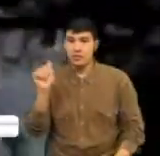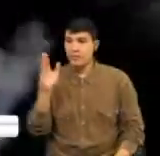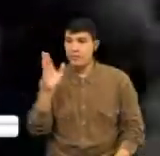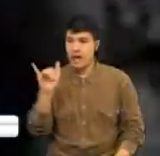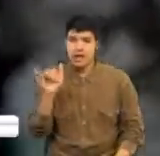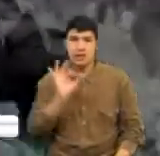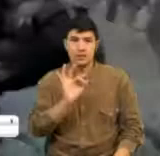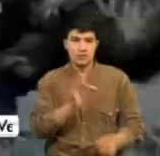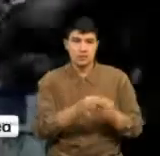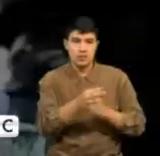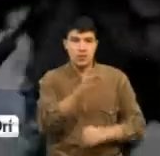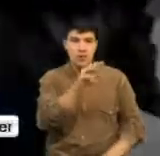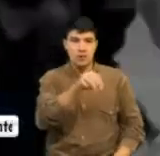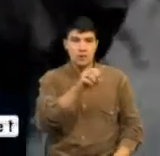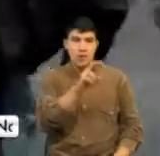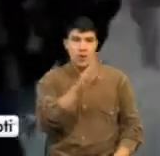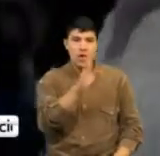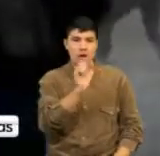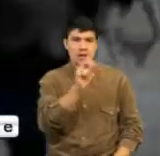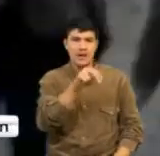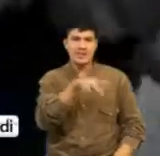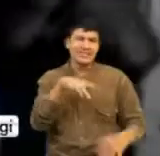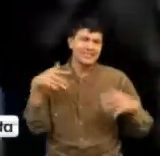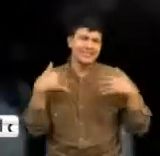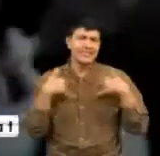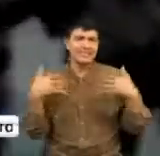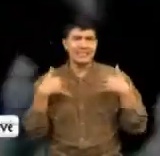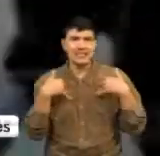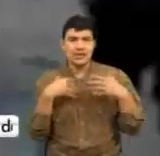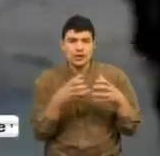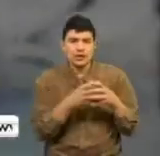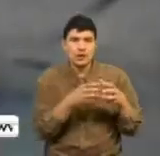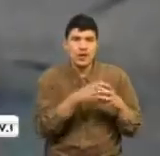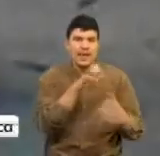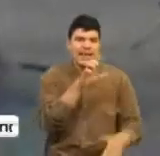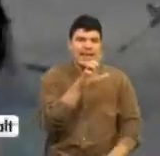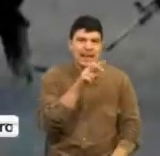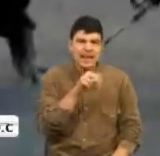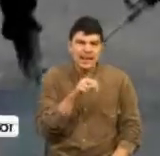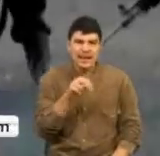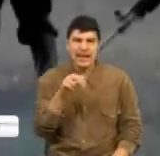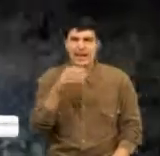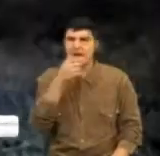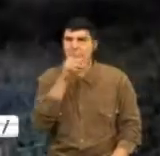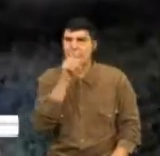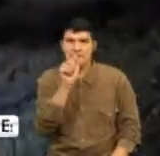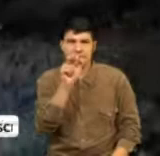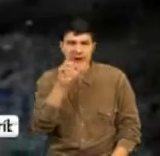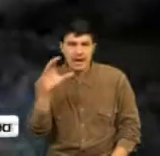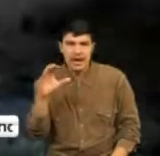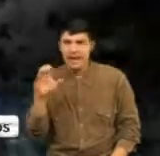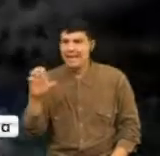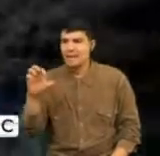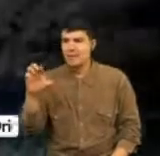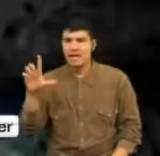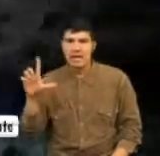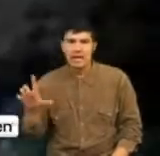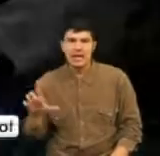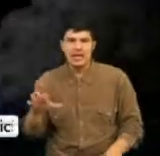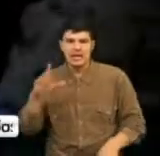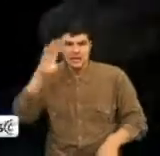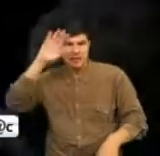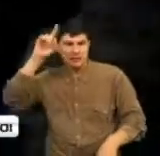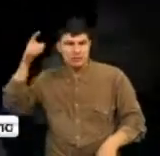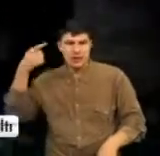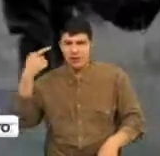orden, la guerrilla del ELN, las FARC, el EPL, paramilitares y las fuerzas del Estado, que sembraron con dolor